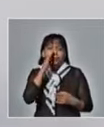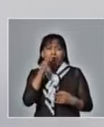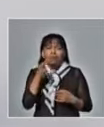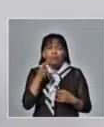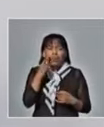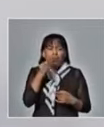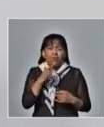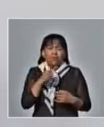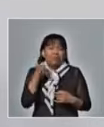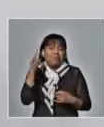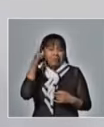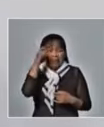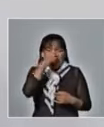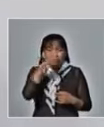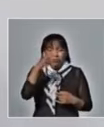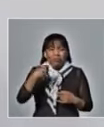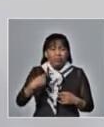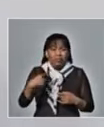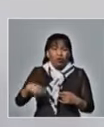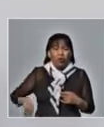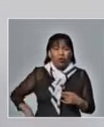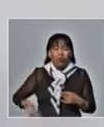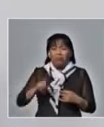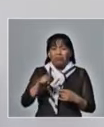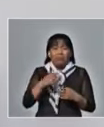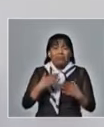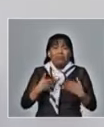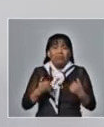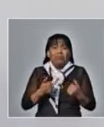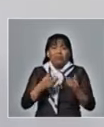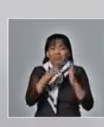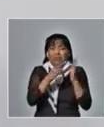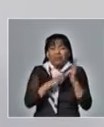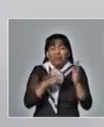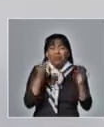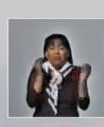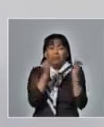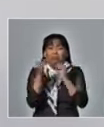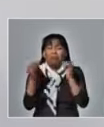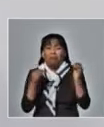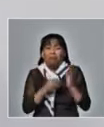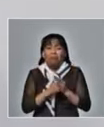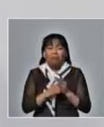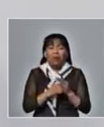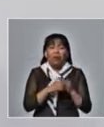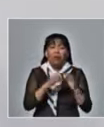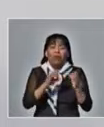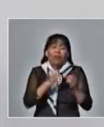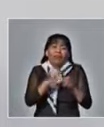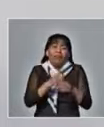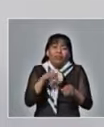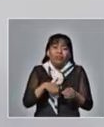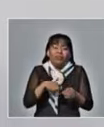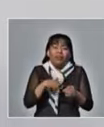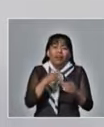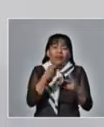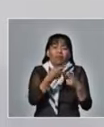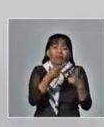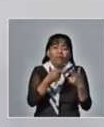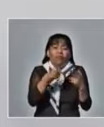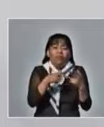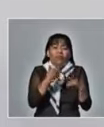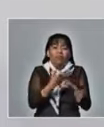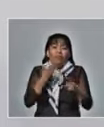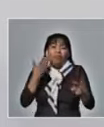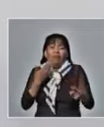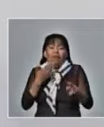medio complicado que usted llegue a la gubernatura si ni siquiera le entienda bien a las reglas del debate. El bloque de seguridad fue el bloque 2, el bloque anterior. Usted